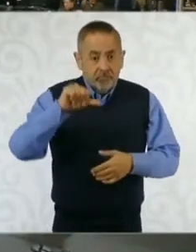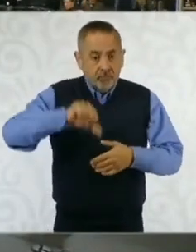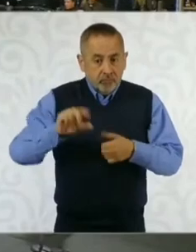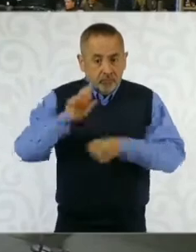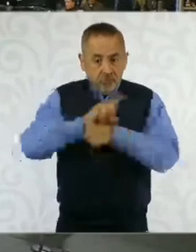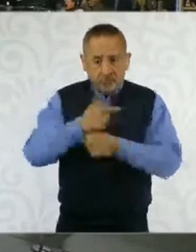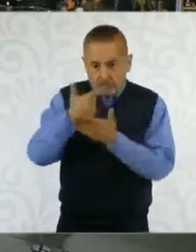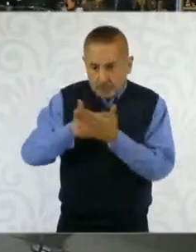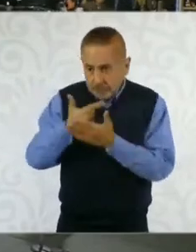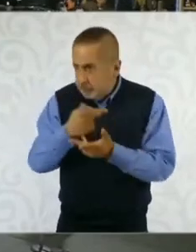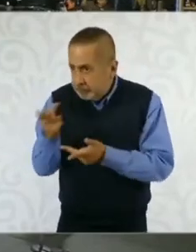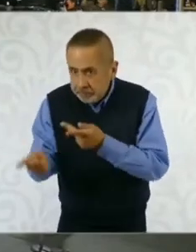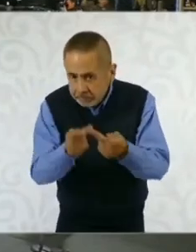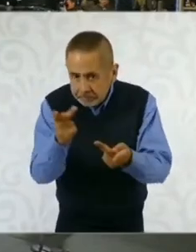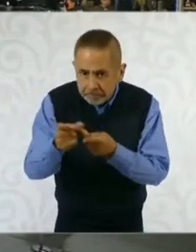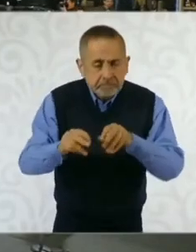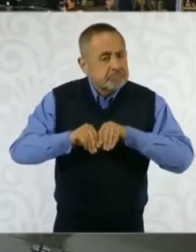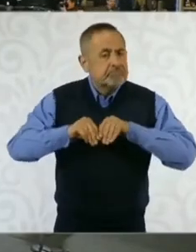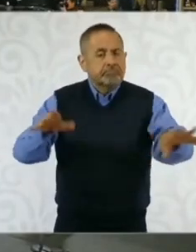hoy.